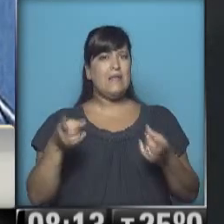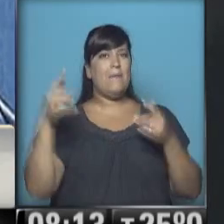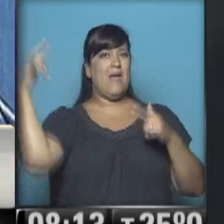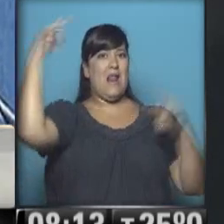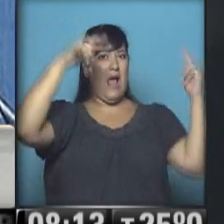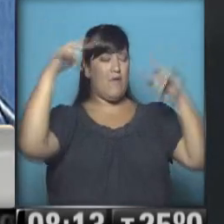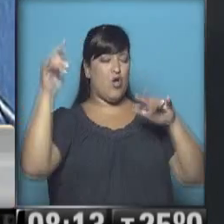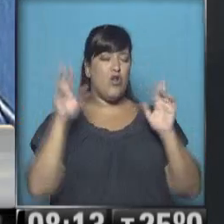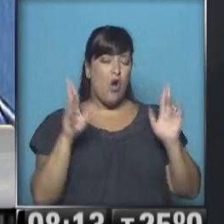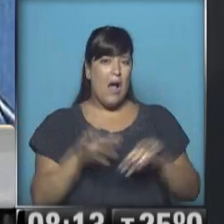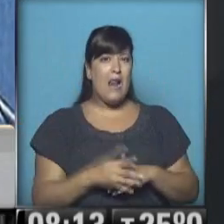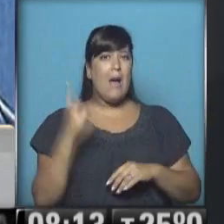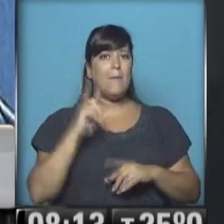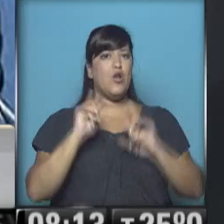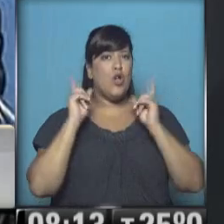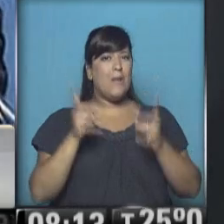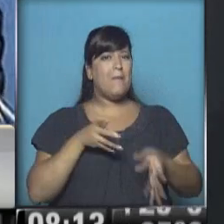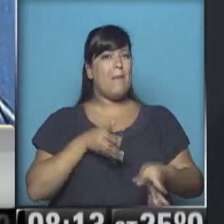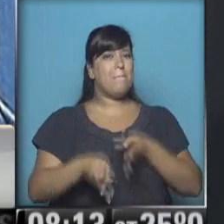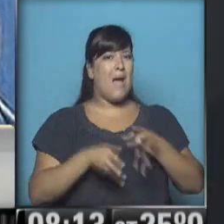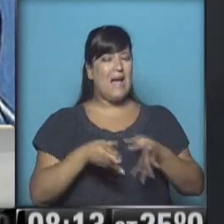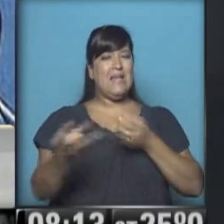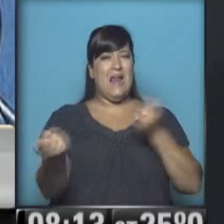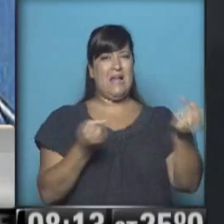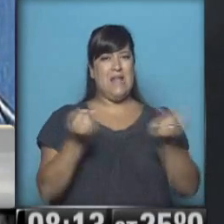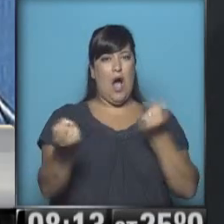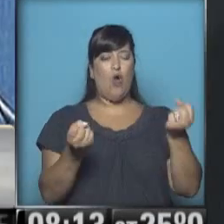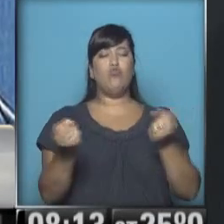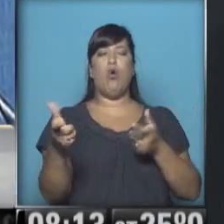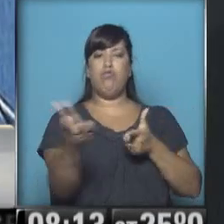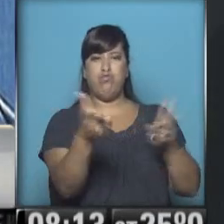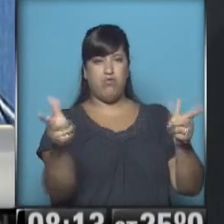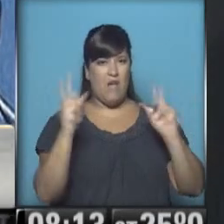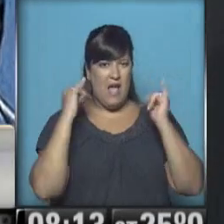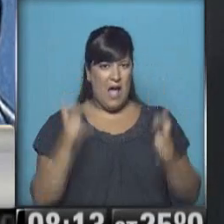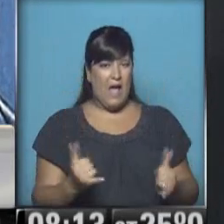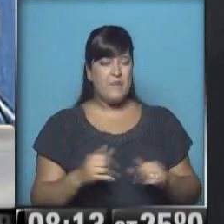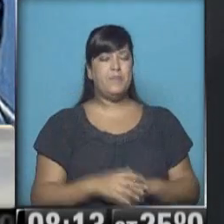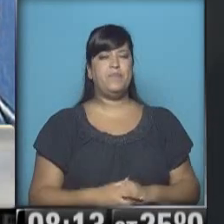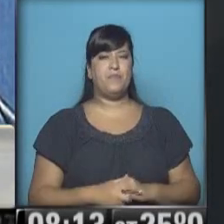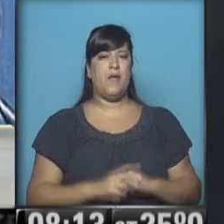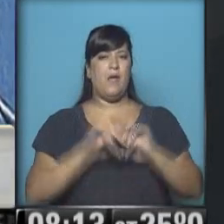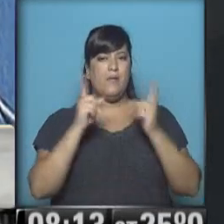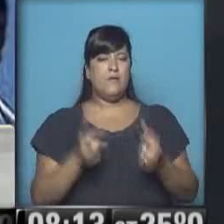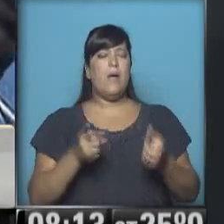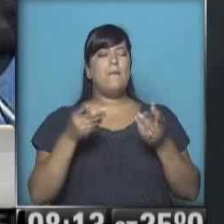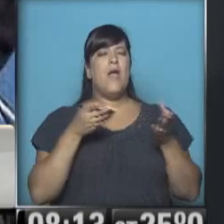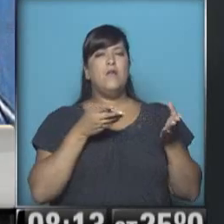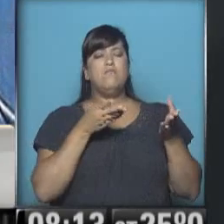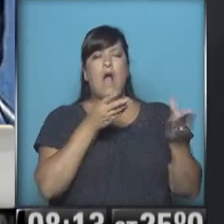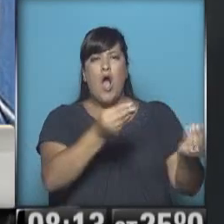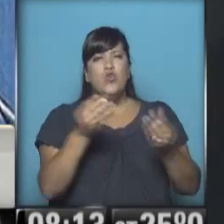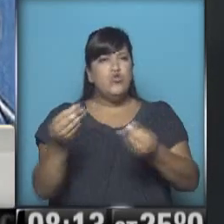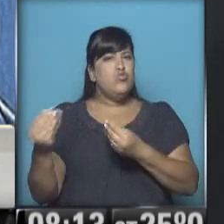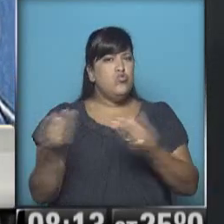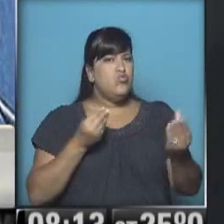aviones, pero también hay maquinarias viales trabajando. Hay un mecanismo de cooperación con